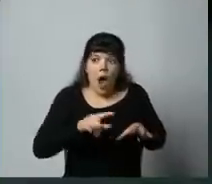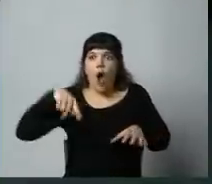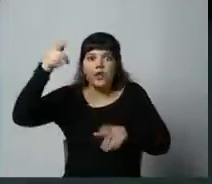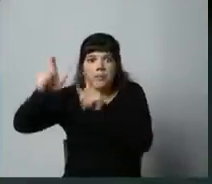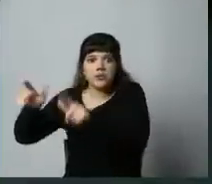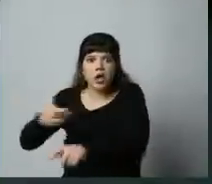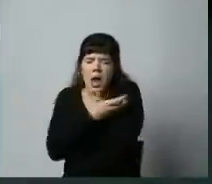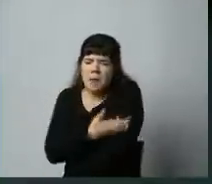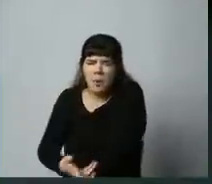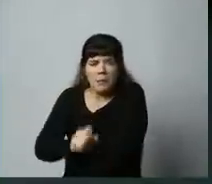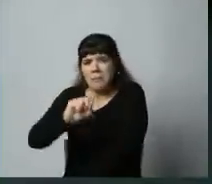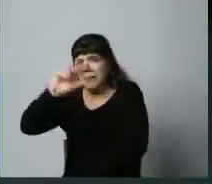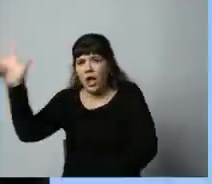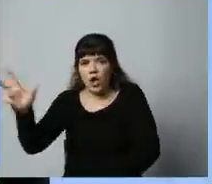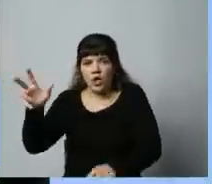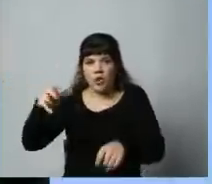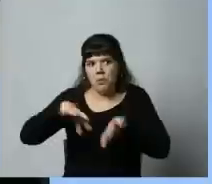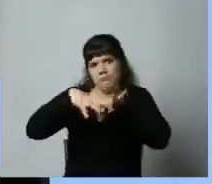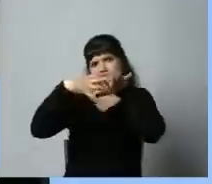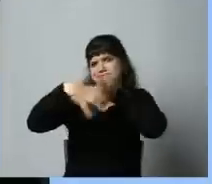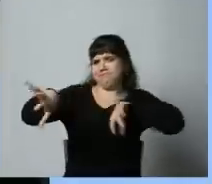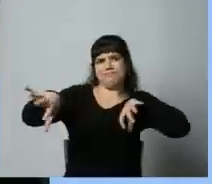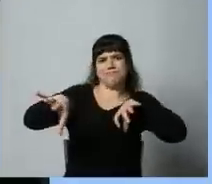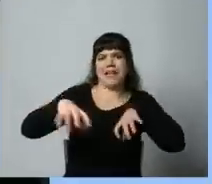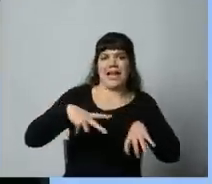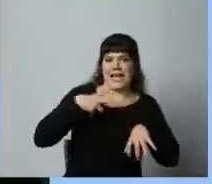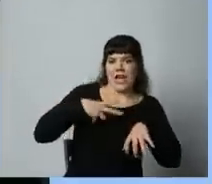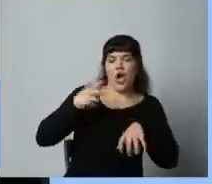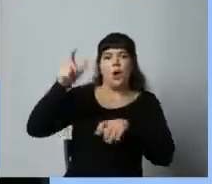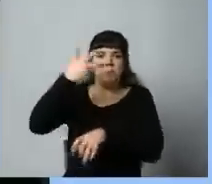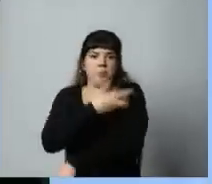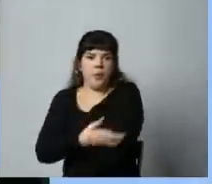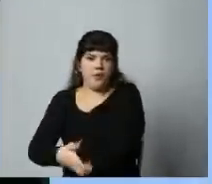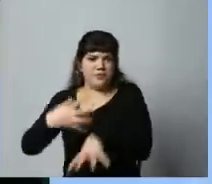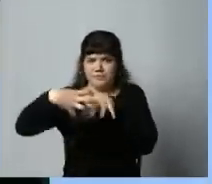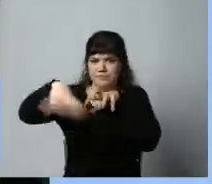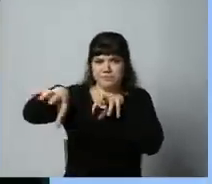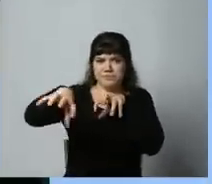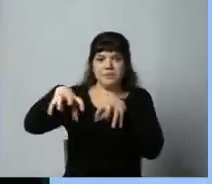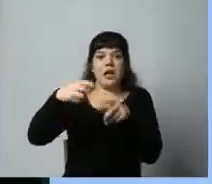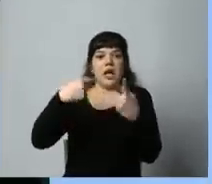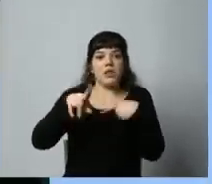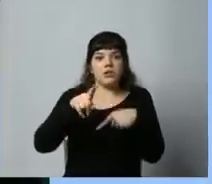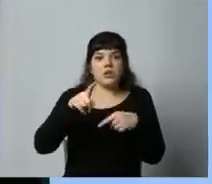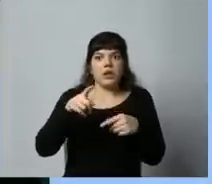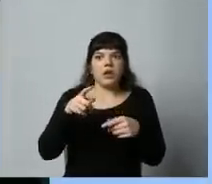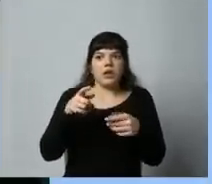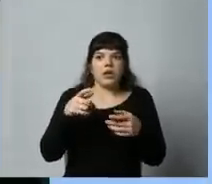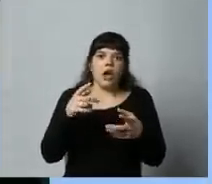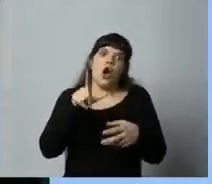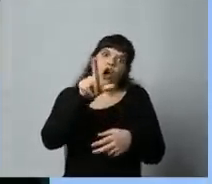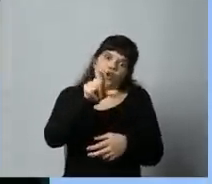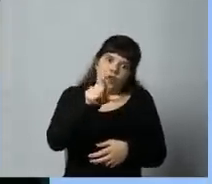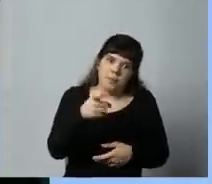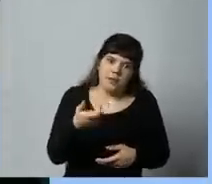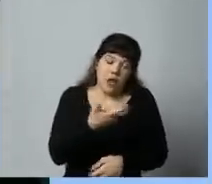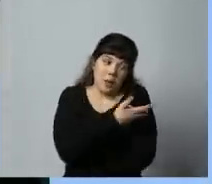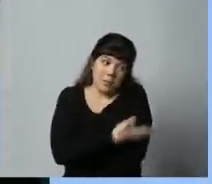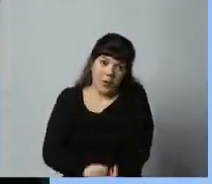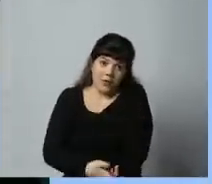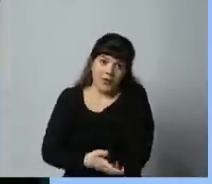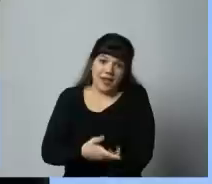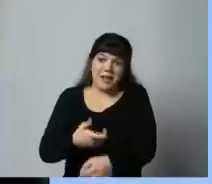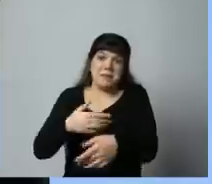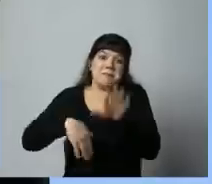vez más separada La Brecha o sea van a concentrar más la cantidad de ingresos claramente los pobres van a ser más